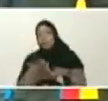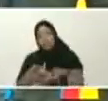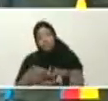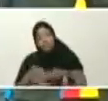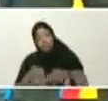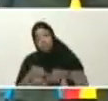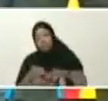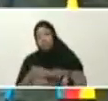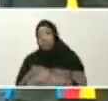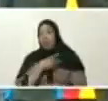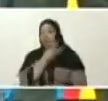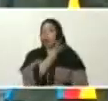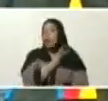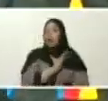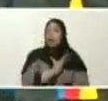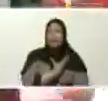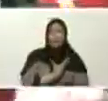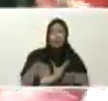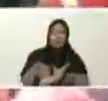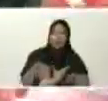llega.